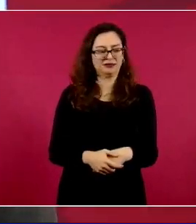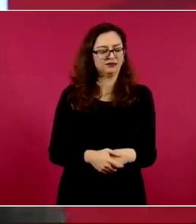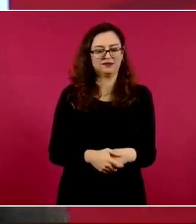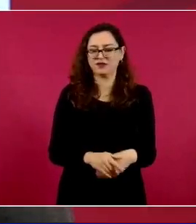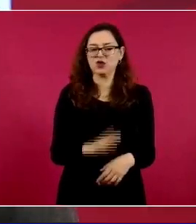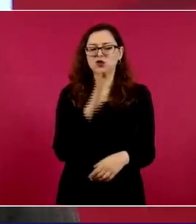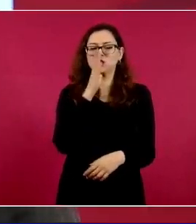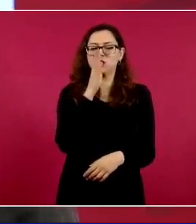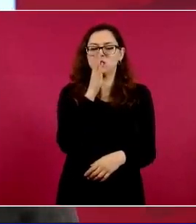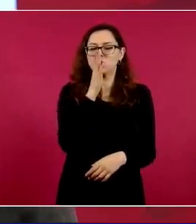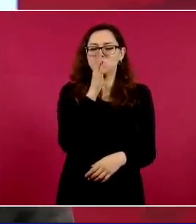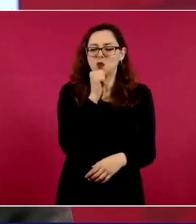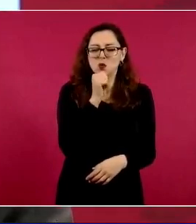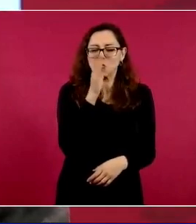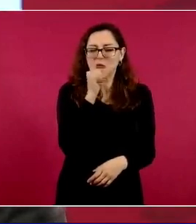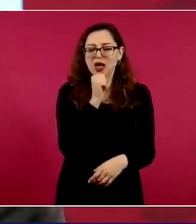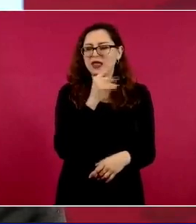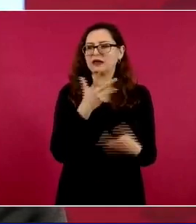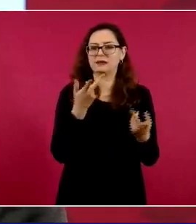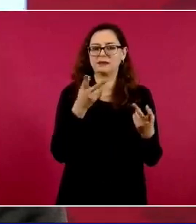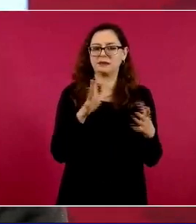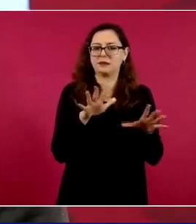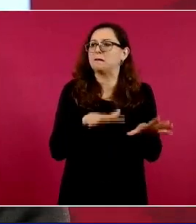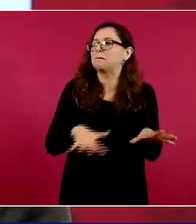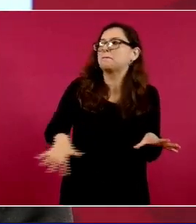de internalizarse